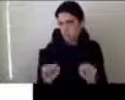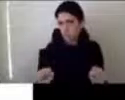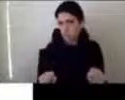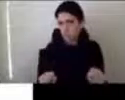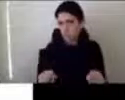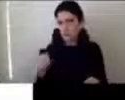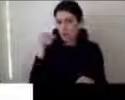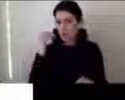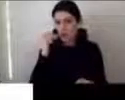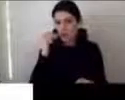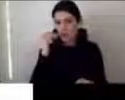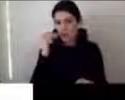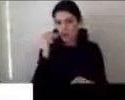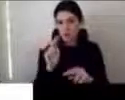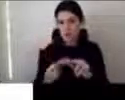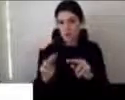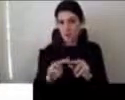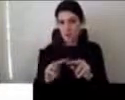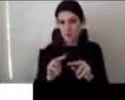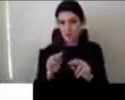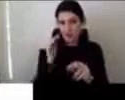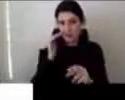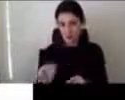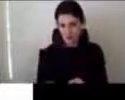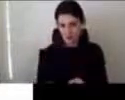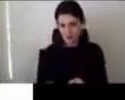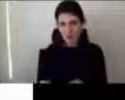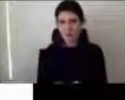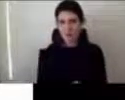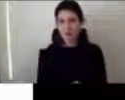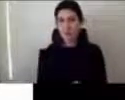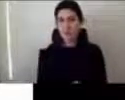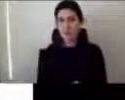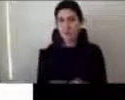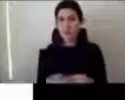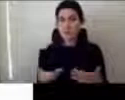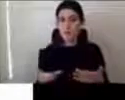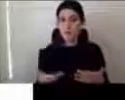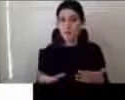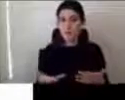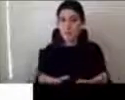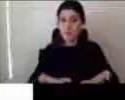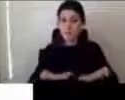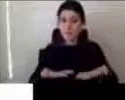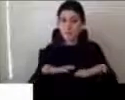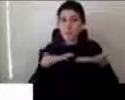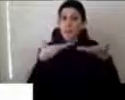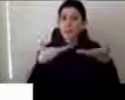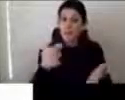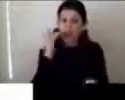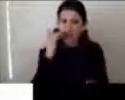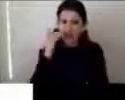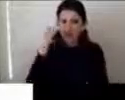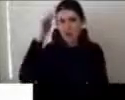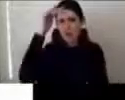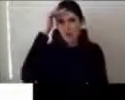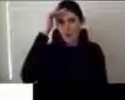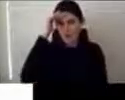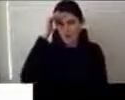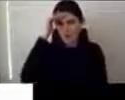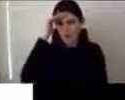niños preescolares? Por lo tanto, proporcionar a los niños experiencias